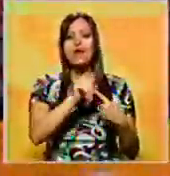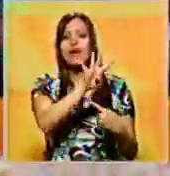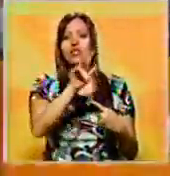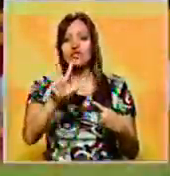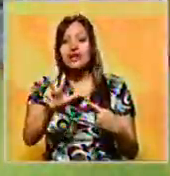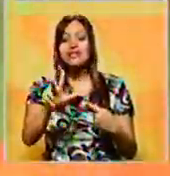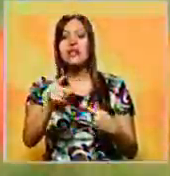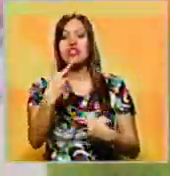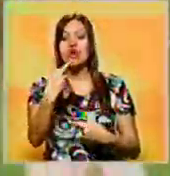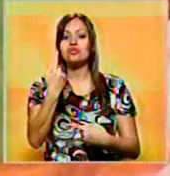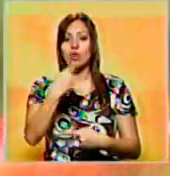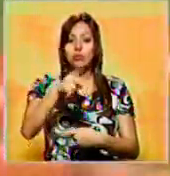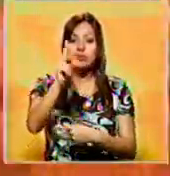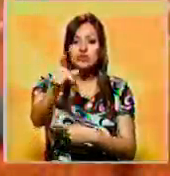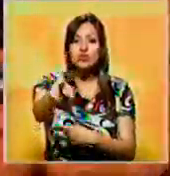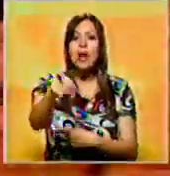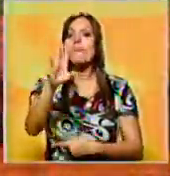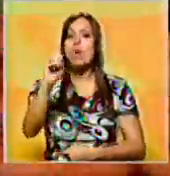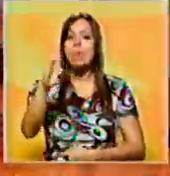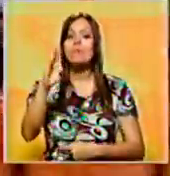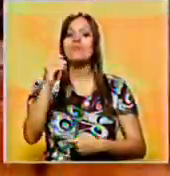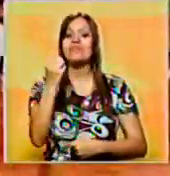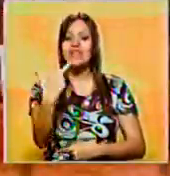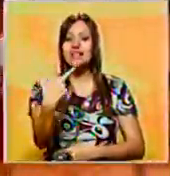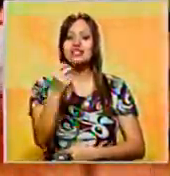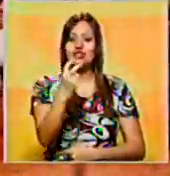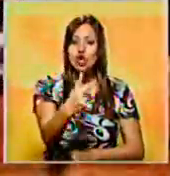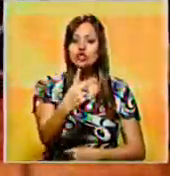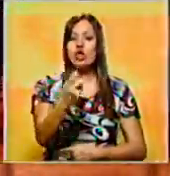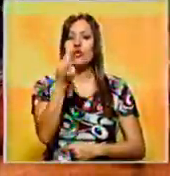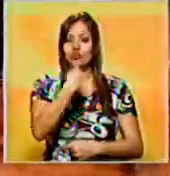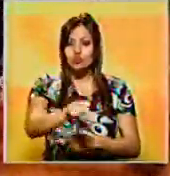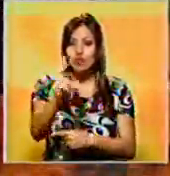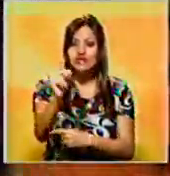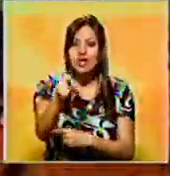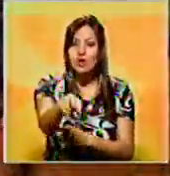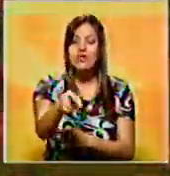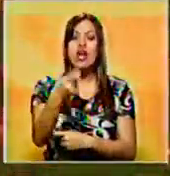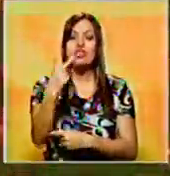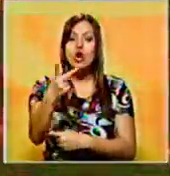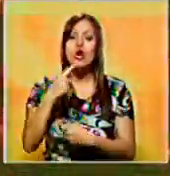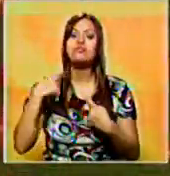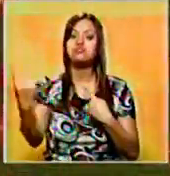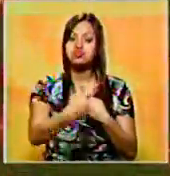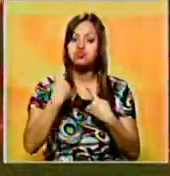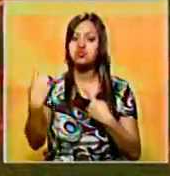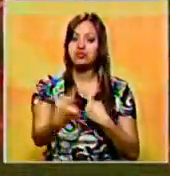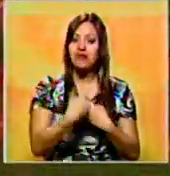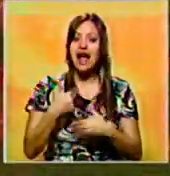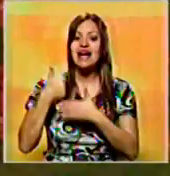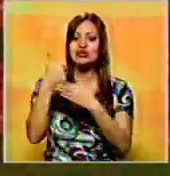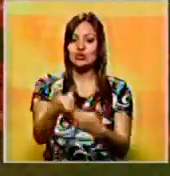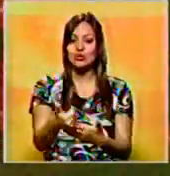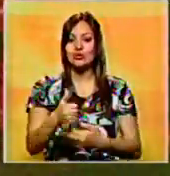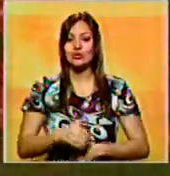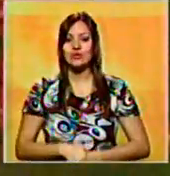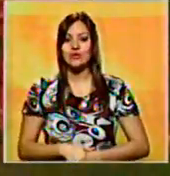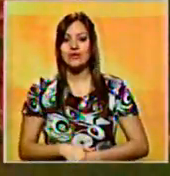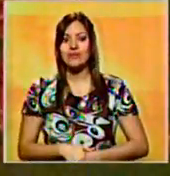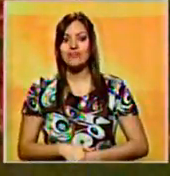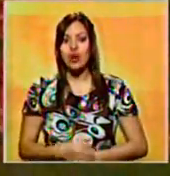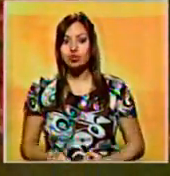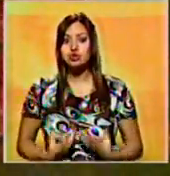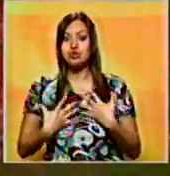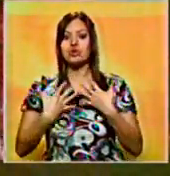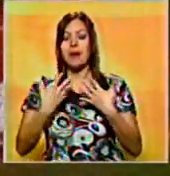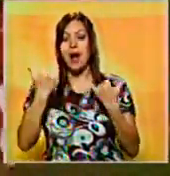dobles y 4 empujadas, y Bob Abreu de 3-2 con doblete, jonrón y 2 carreras remolcadas. Tras esta emocionante jornada,